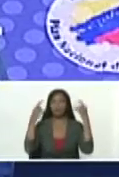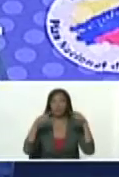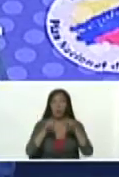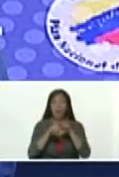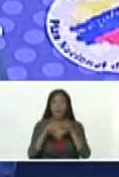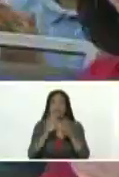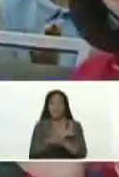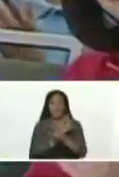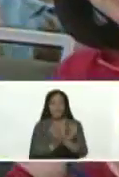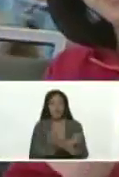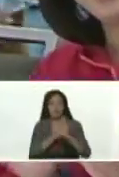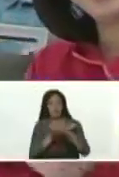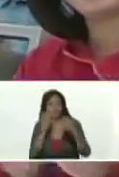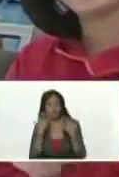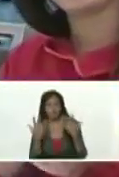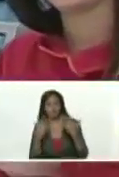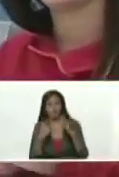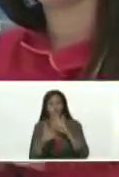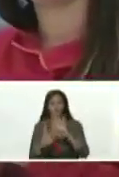energía.